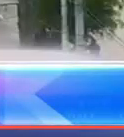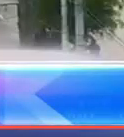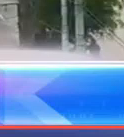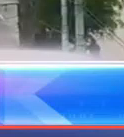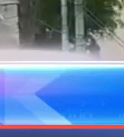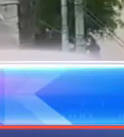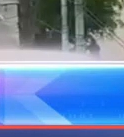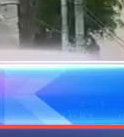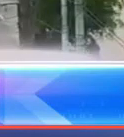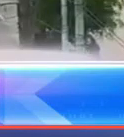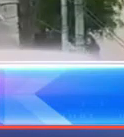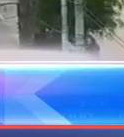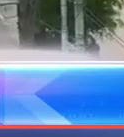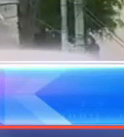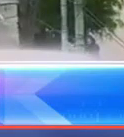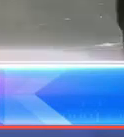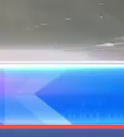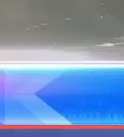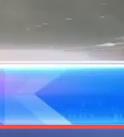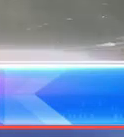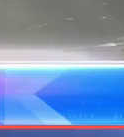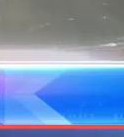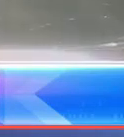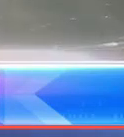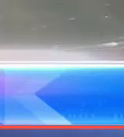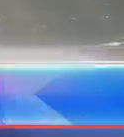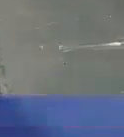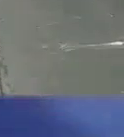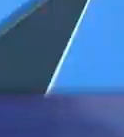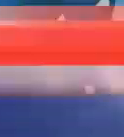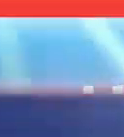restrinja la movilidad durante todo el feriado de carnaval.